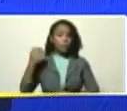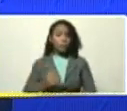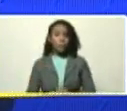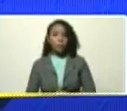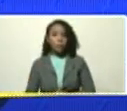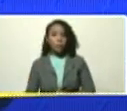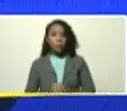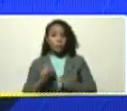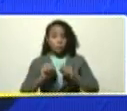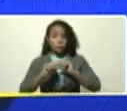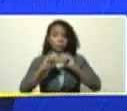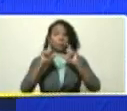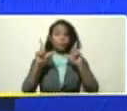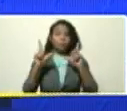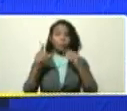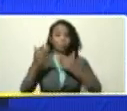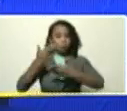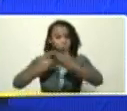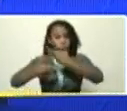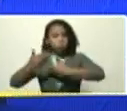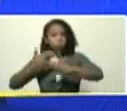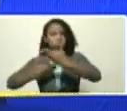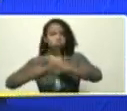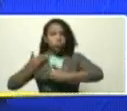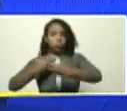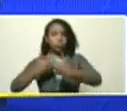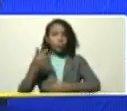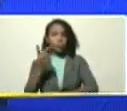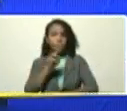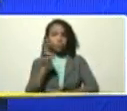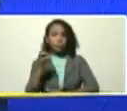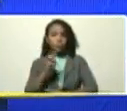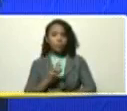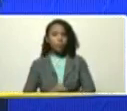nuestra admiración mutua, nuestro apoyo mutuo.